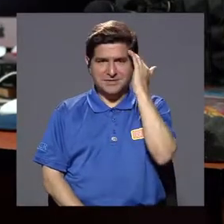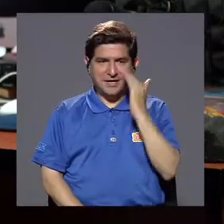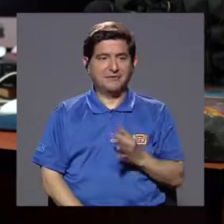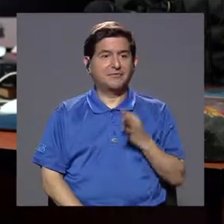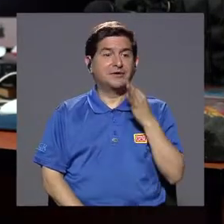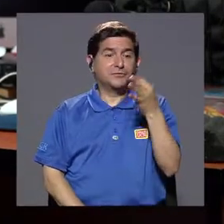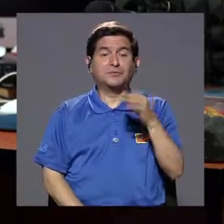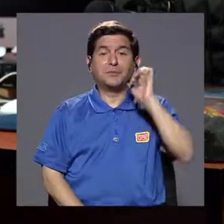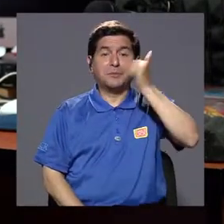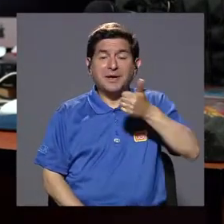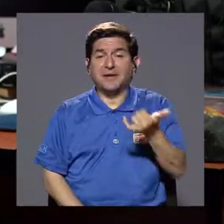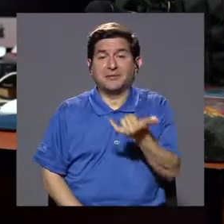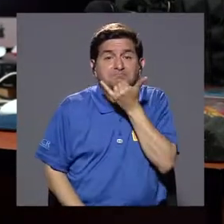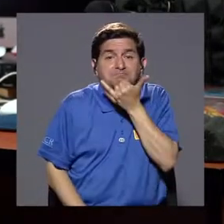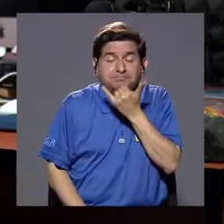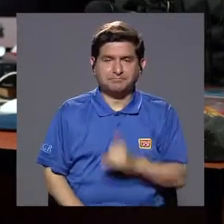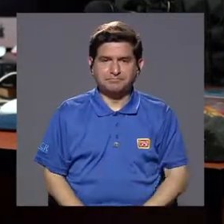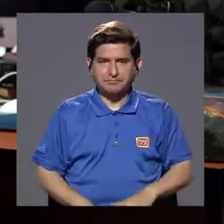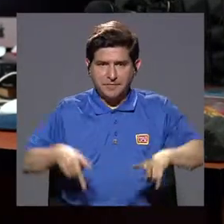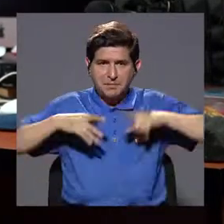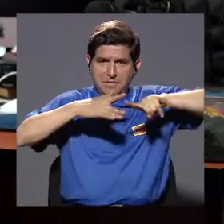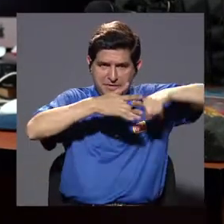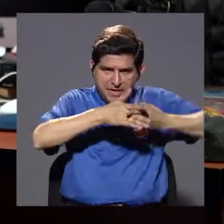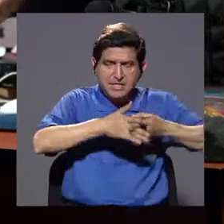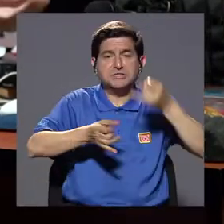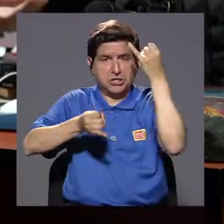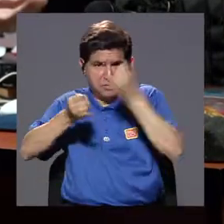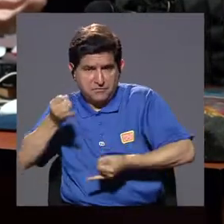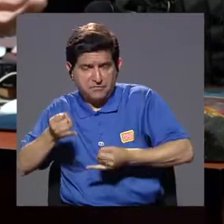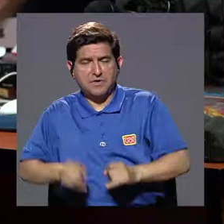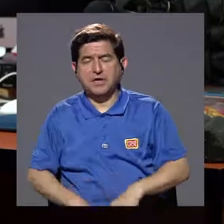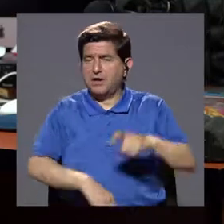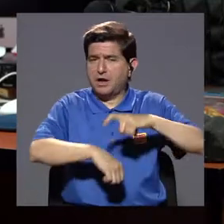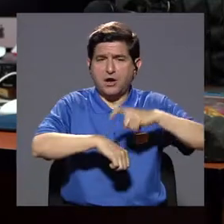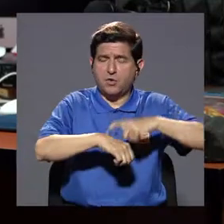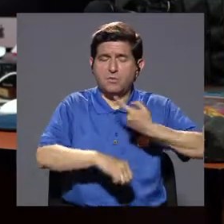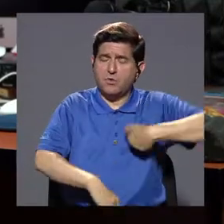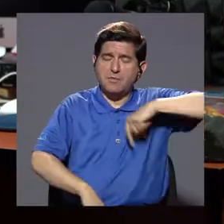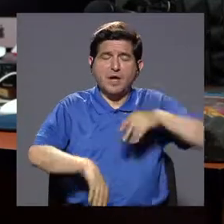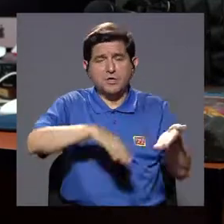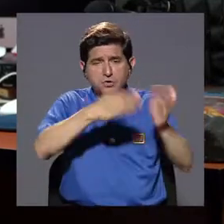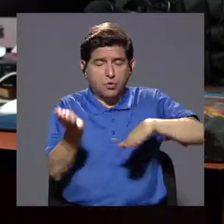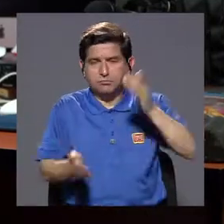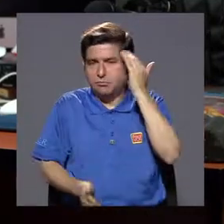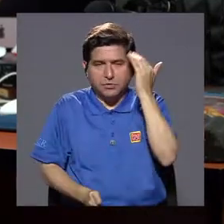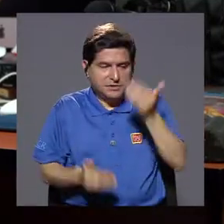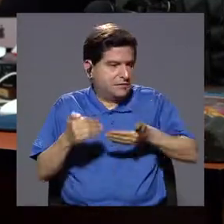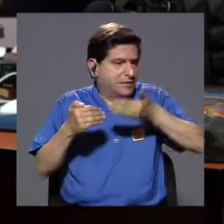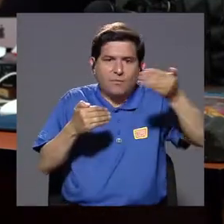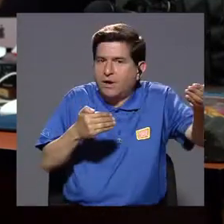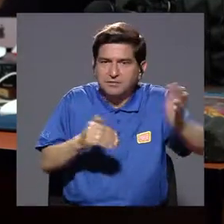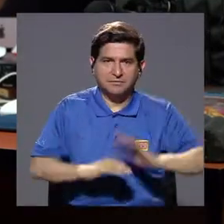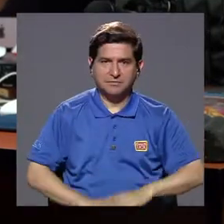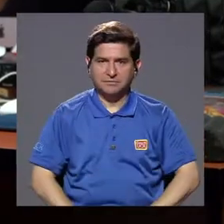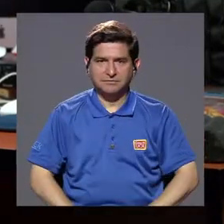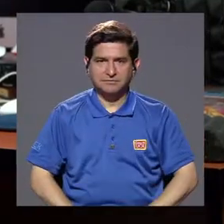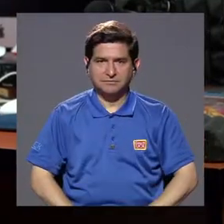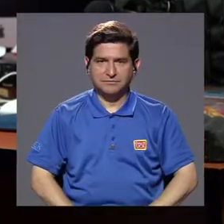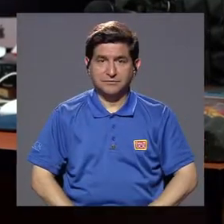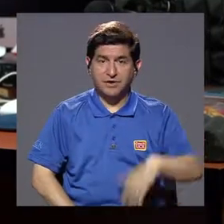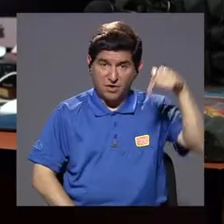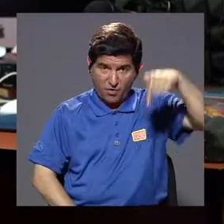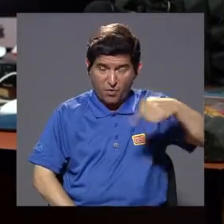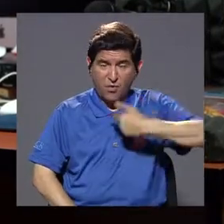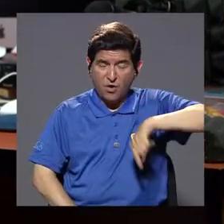sabe qué va a pasar el día mañana será nuestra vida tiene un principio y un fin en algún momento vamos a morir y no sabemos cuándo va a ser